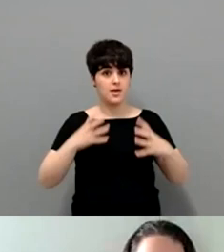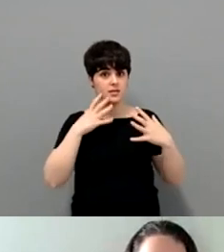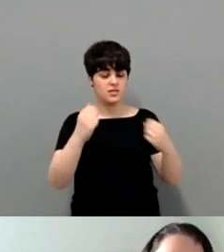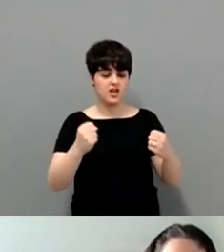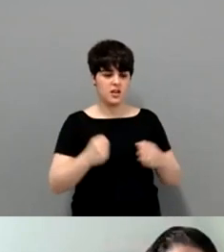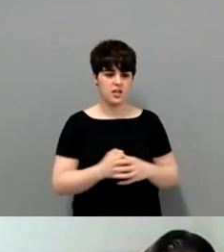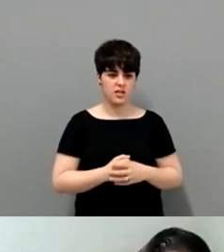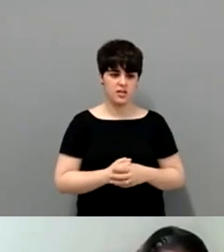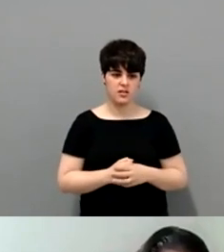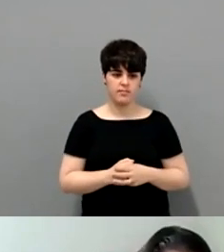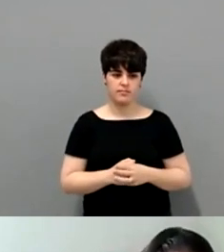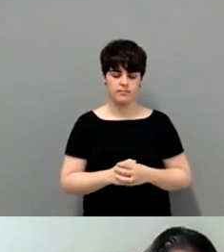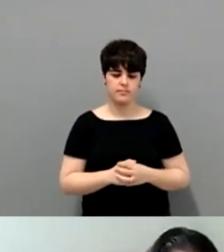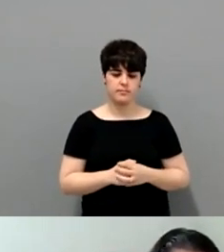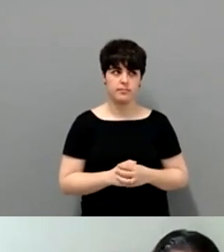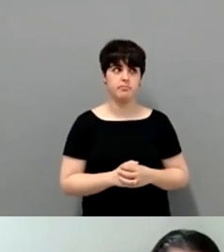sanidad.